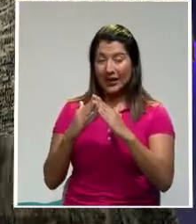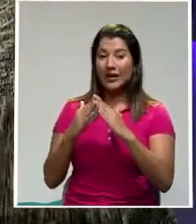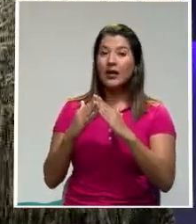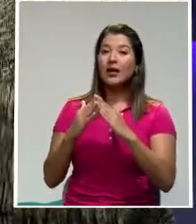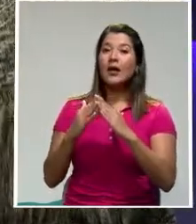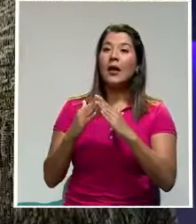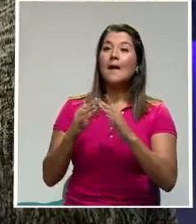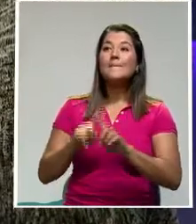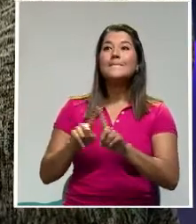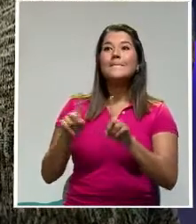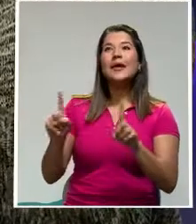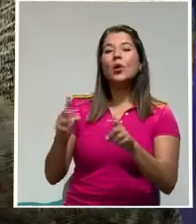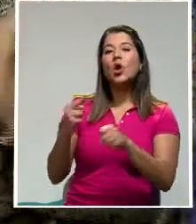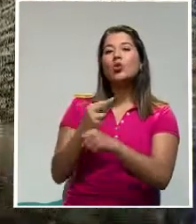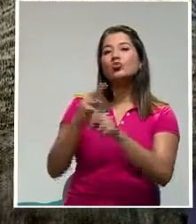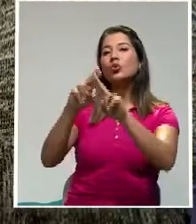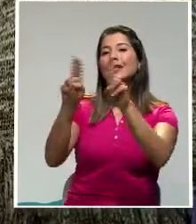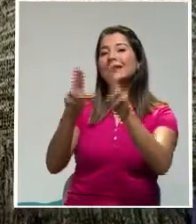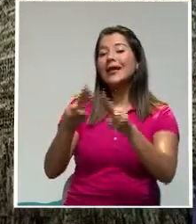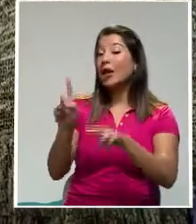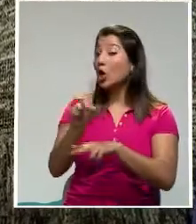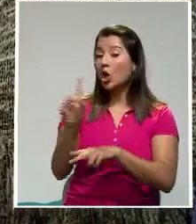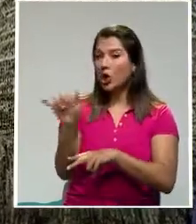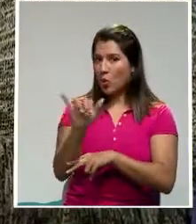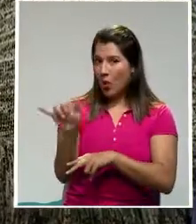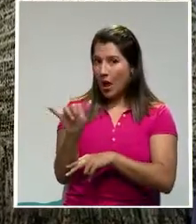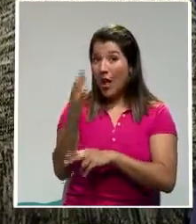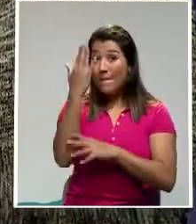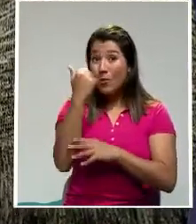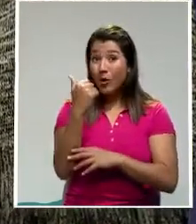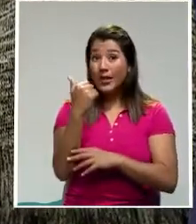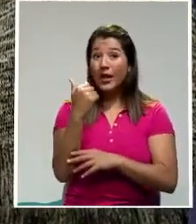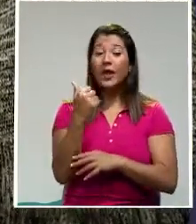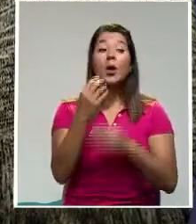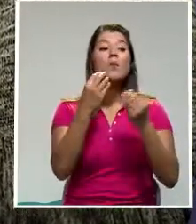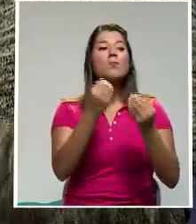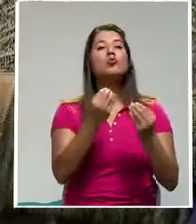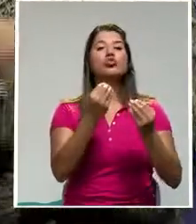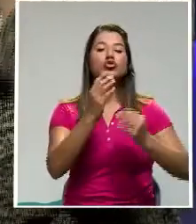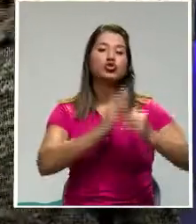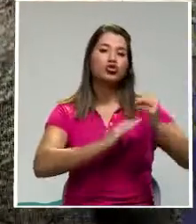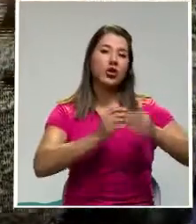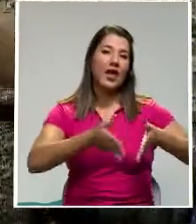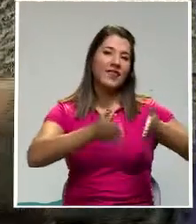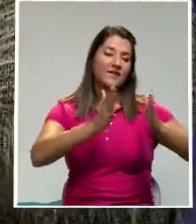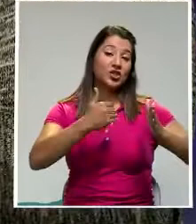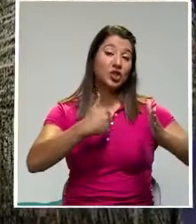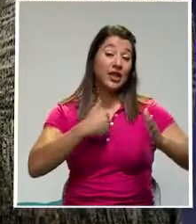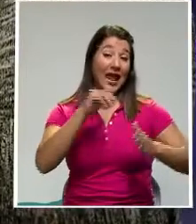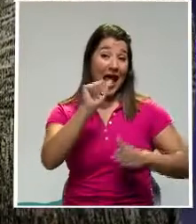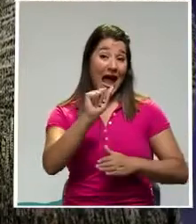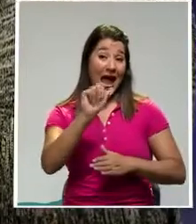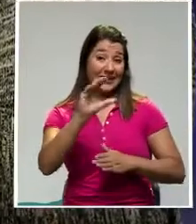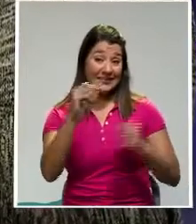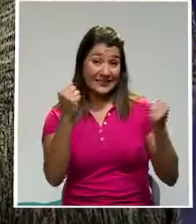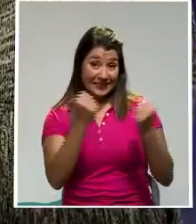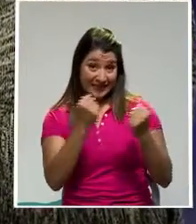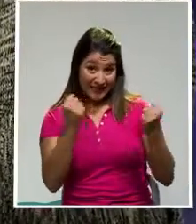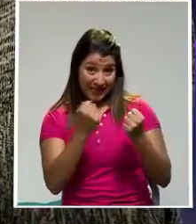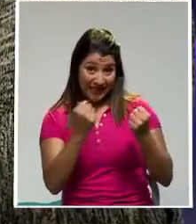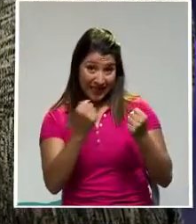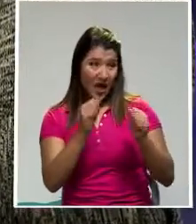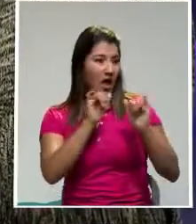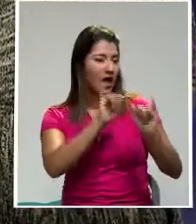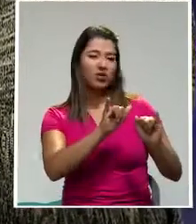Y voy a decir por qué. Muchos de nuestros edificios tienen aire acondicionado y tienen sistemas centralizados de aire acondicionado. Eso